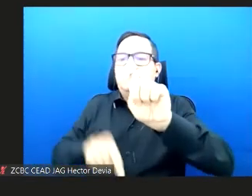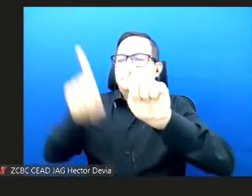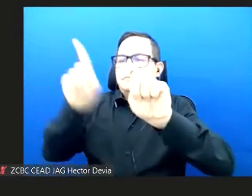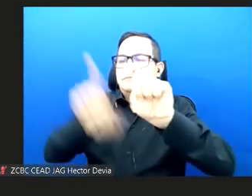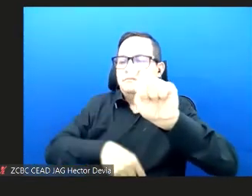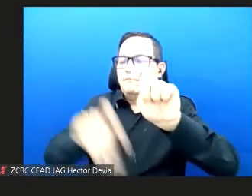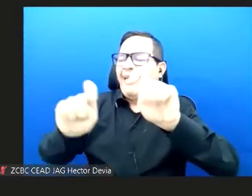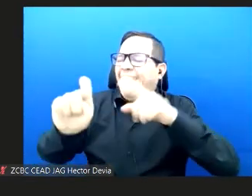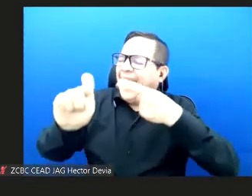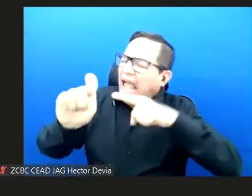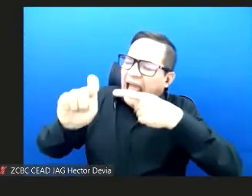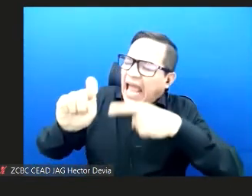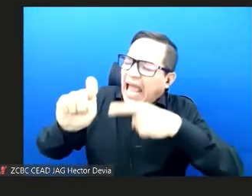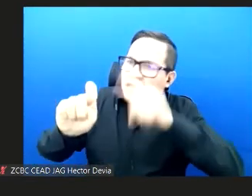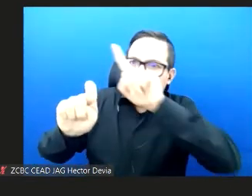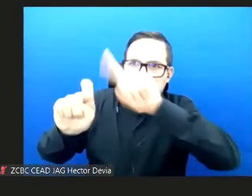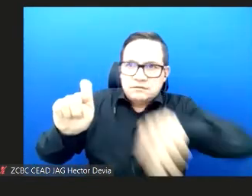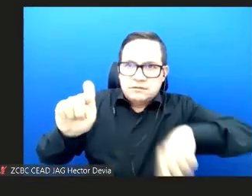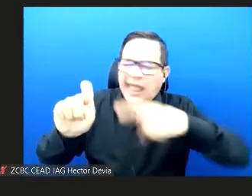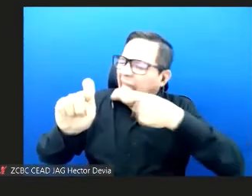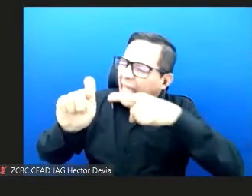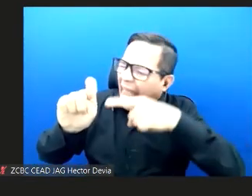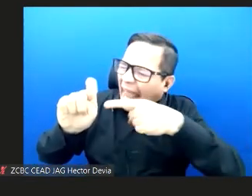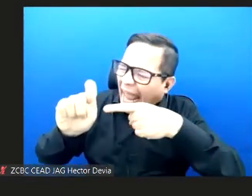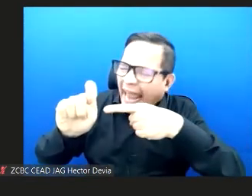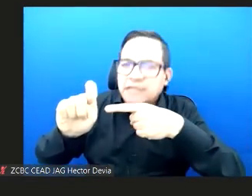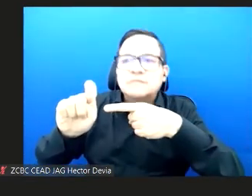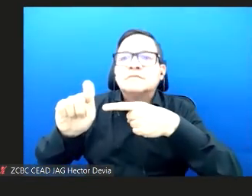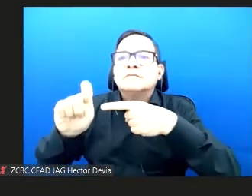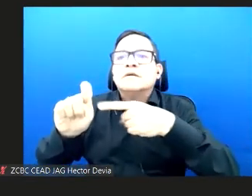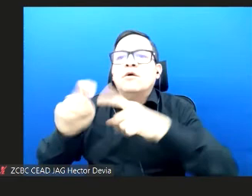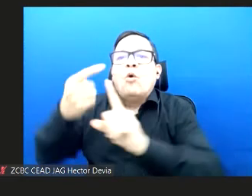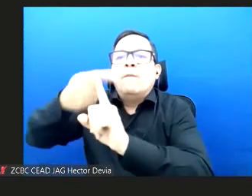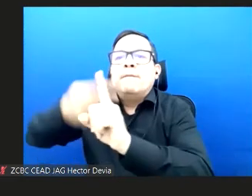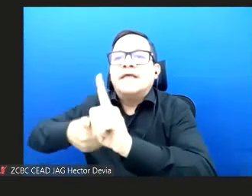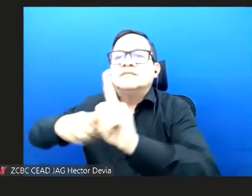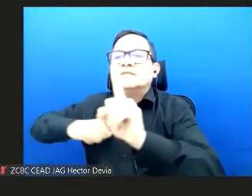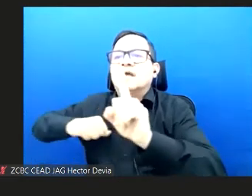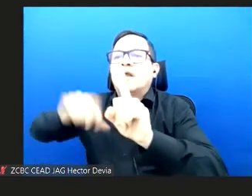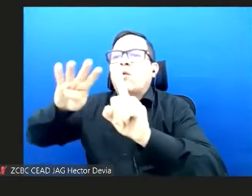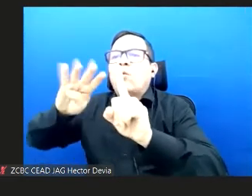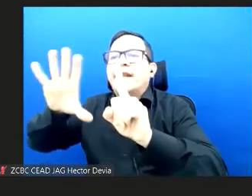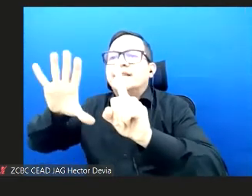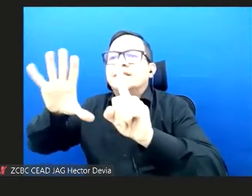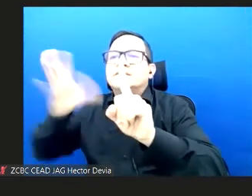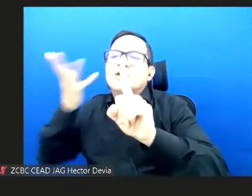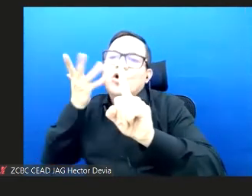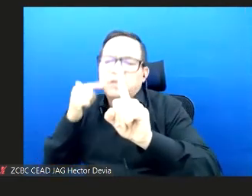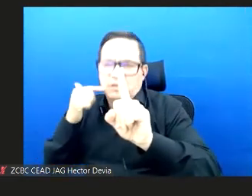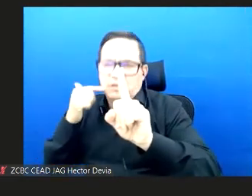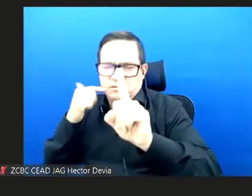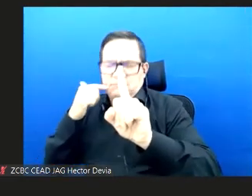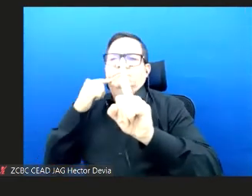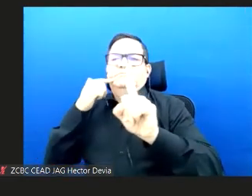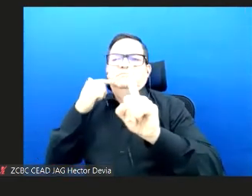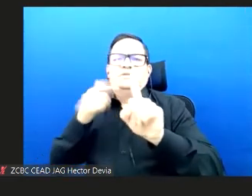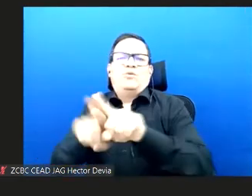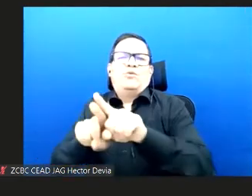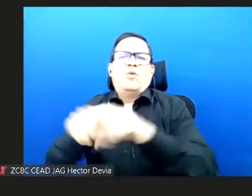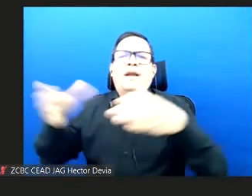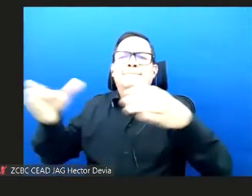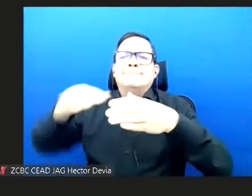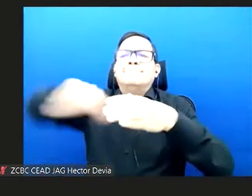A es igual a vacío, ¿sí? Porque pues no existe un mes con 45 días,